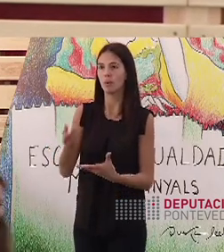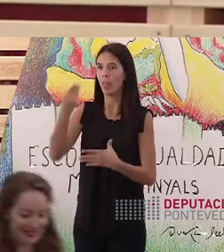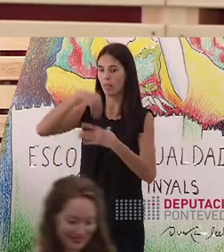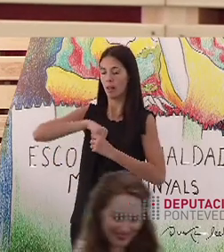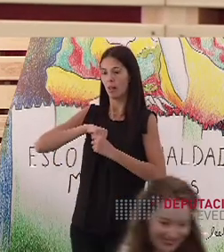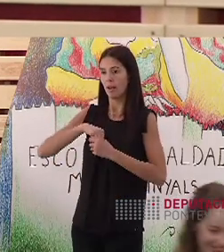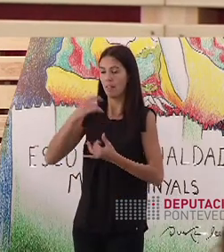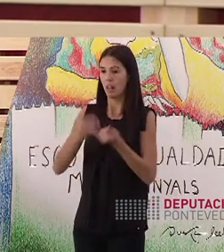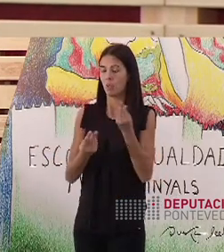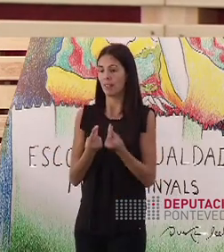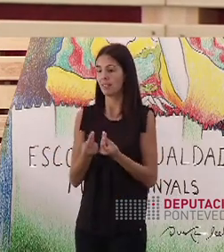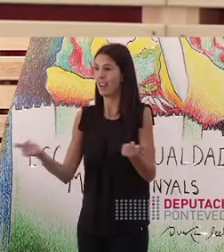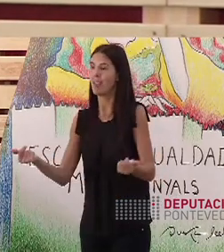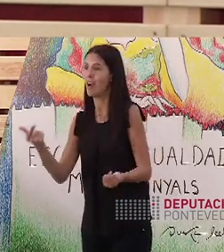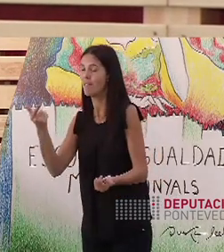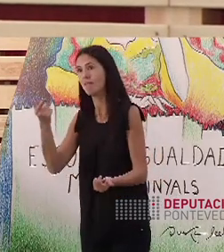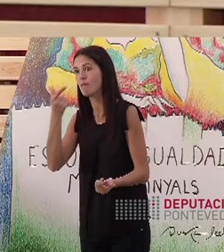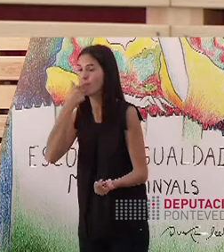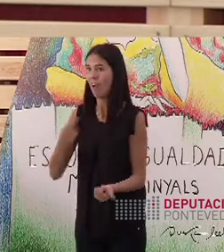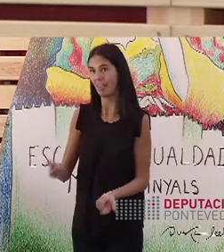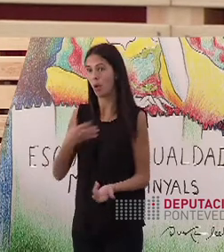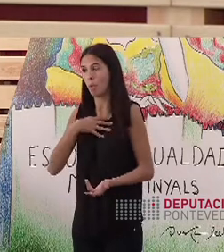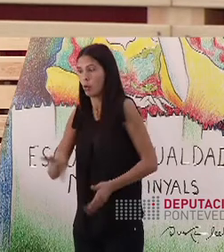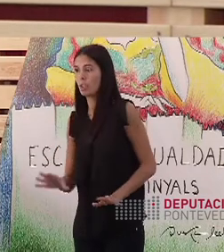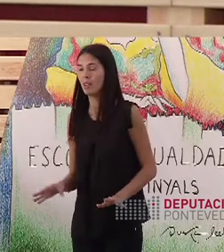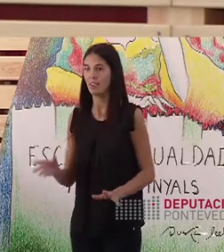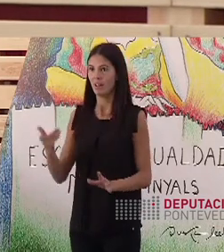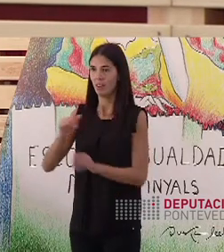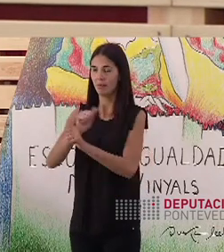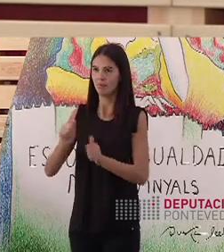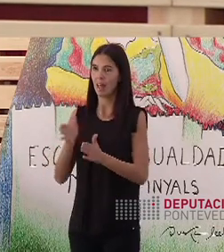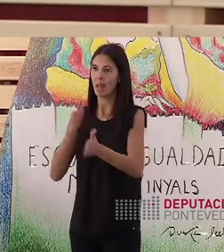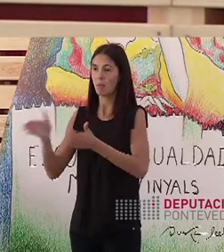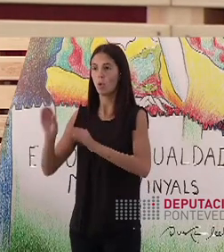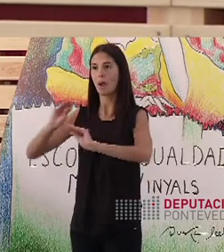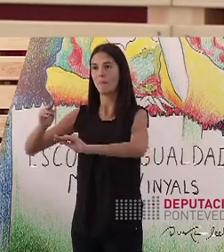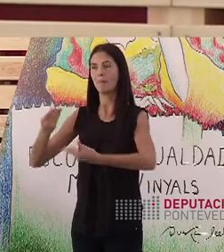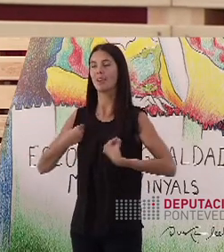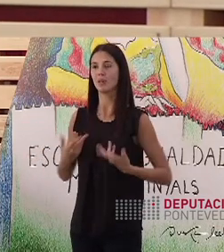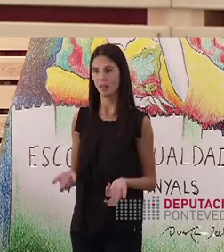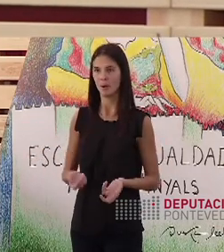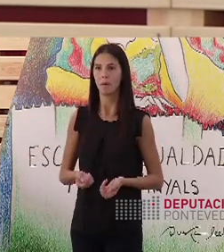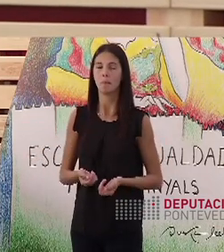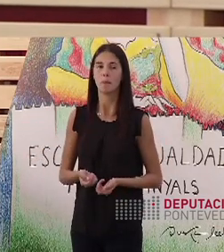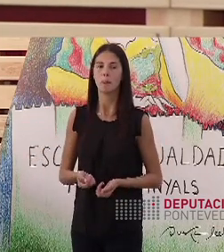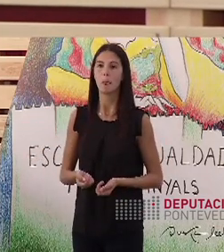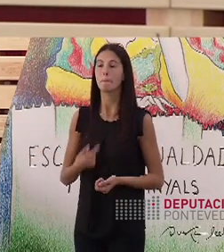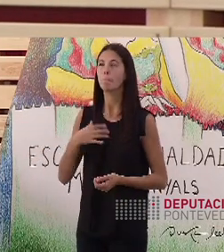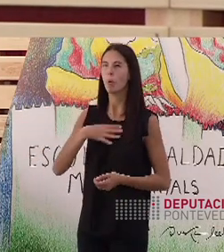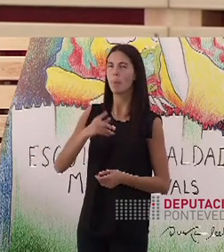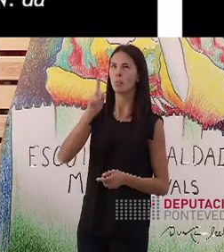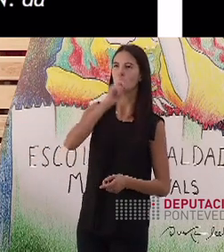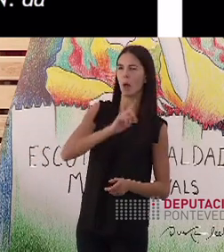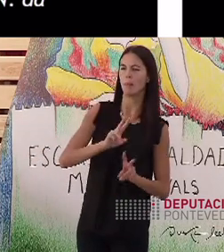como unha saída posible nun momento dado da súa vida. E resulta que nun primeiro momento podría ser a prostitución,